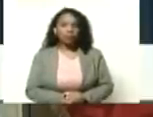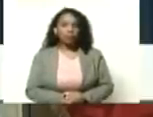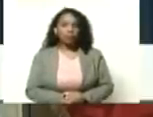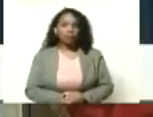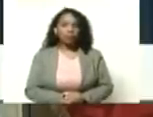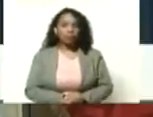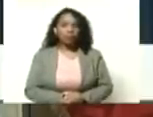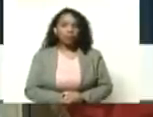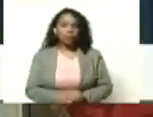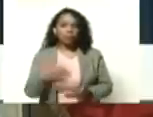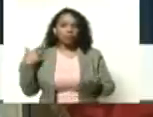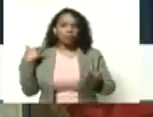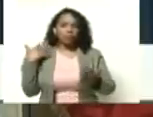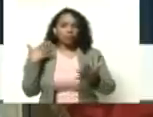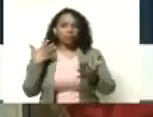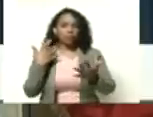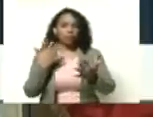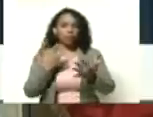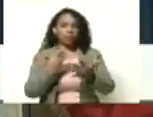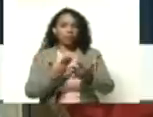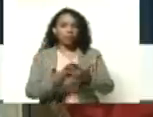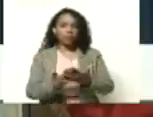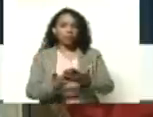durante todo esto